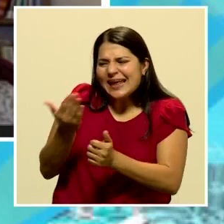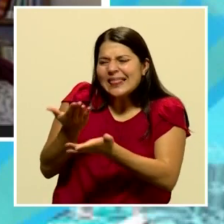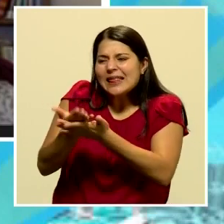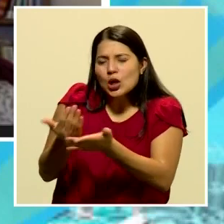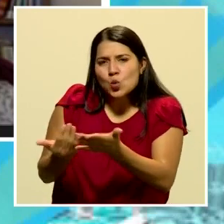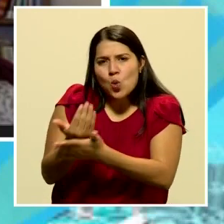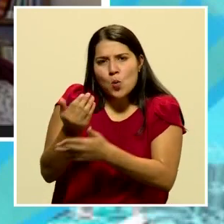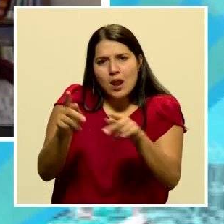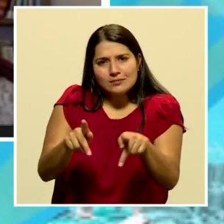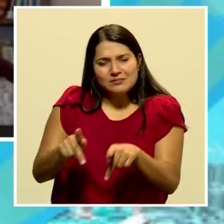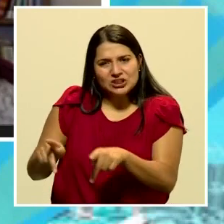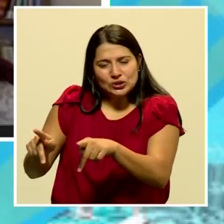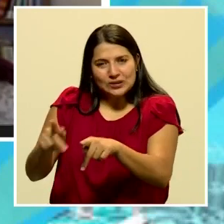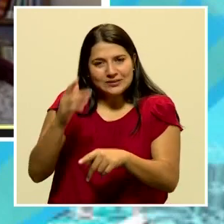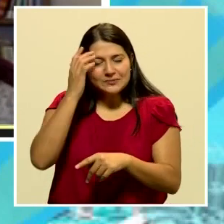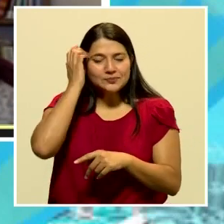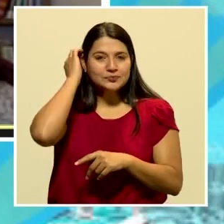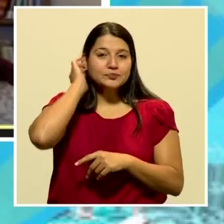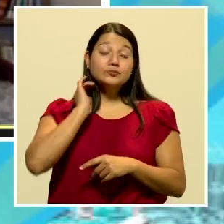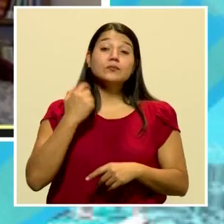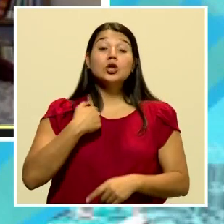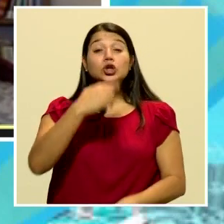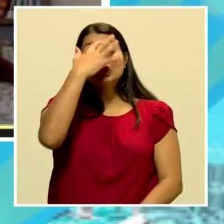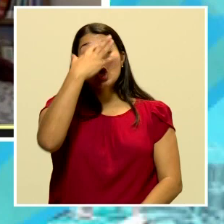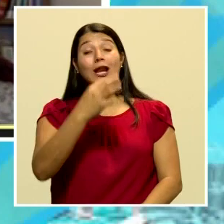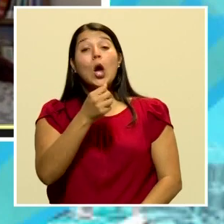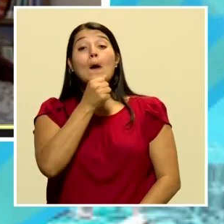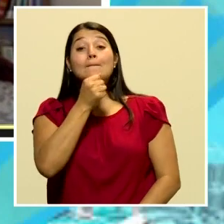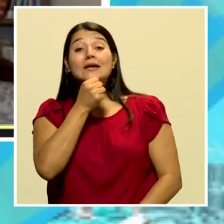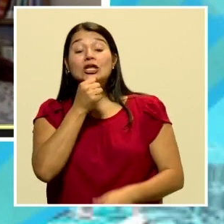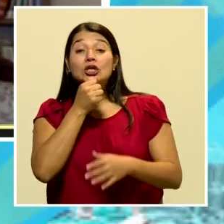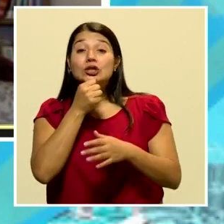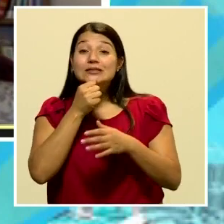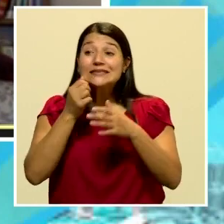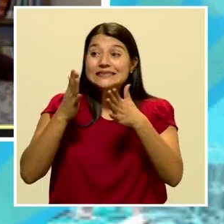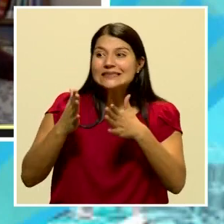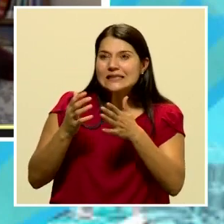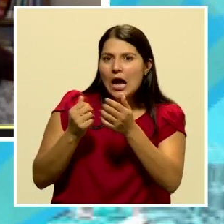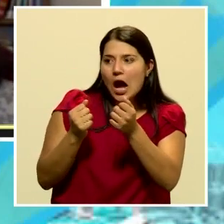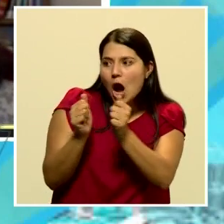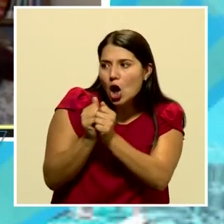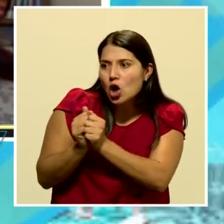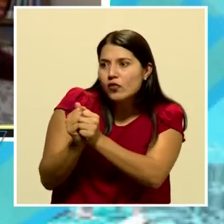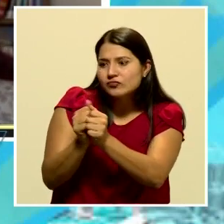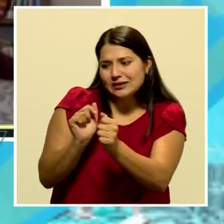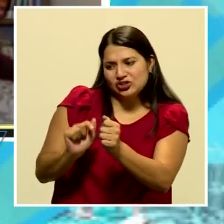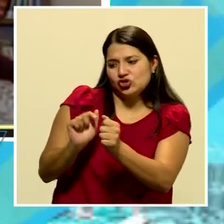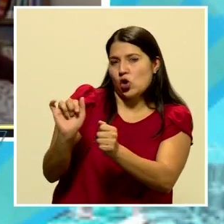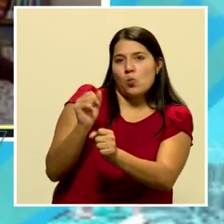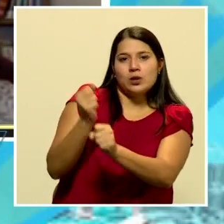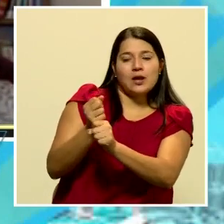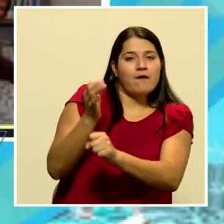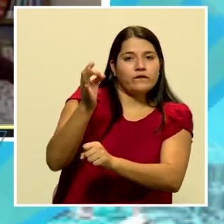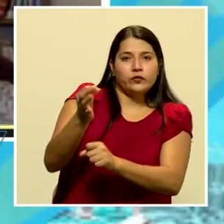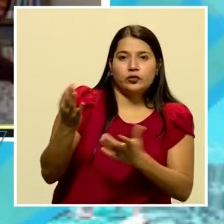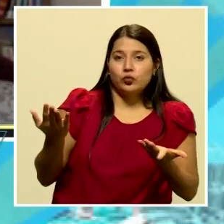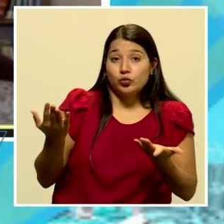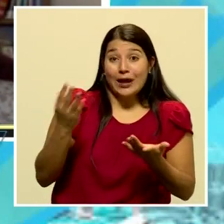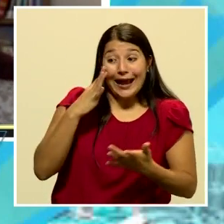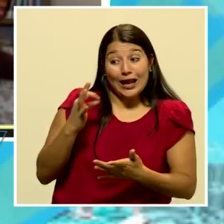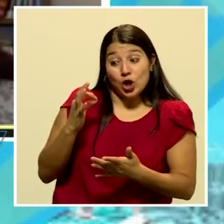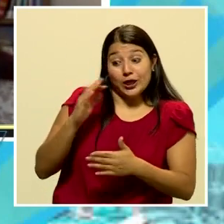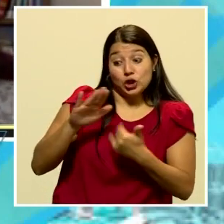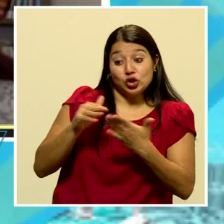público? Yo creo que el periodismo colaborativo es como el futuro, es como para donde vamos un poco